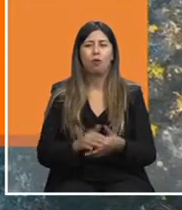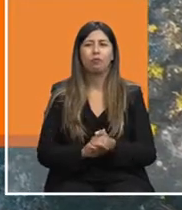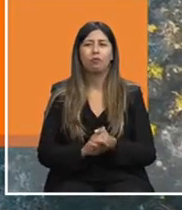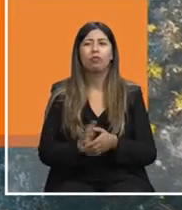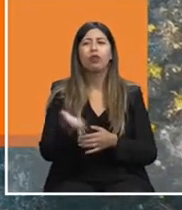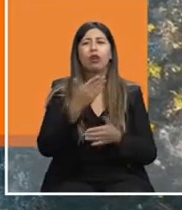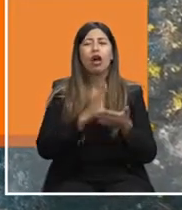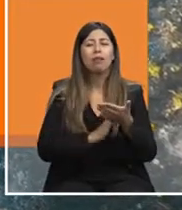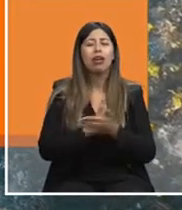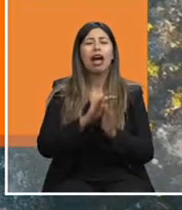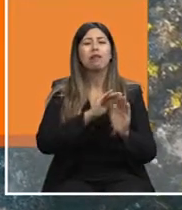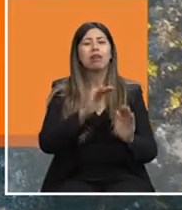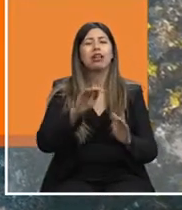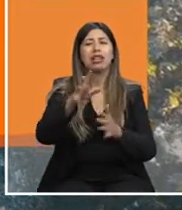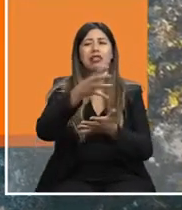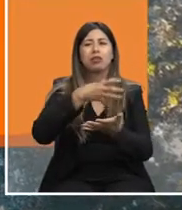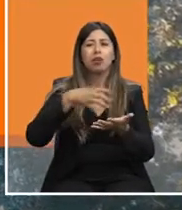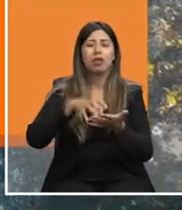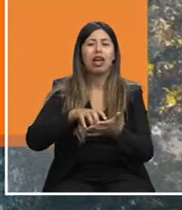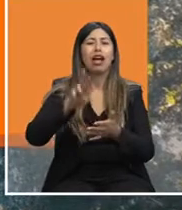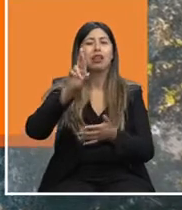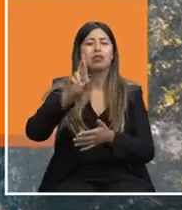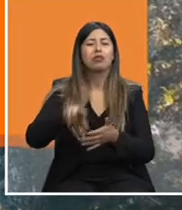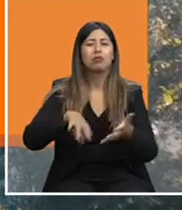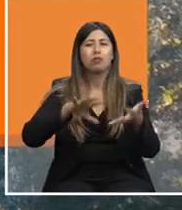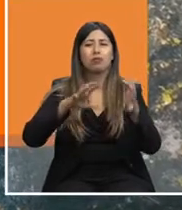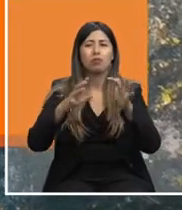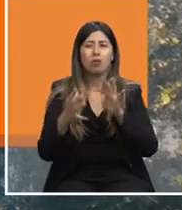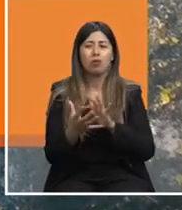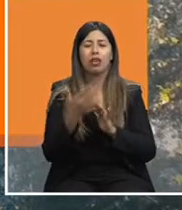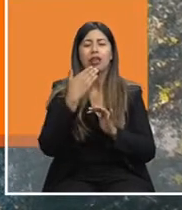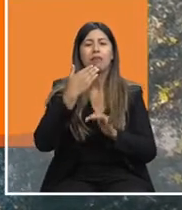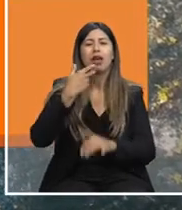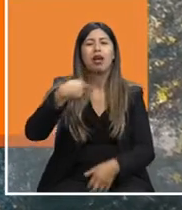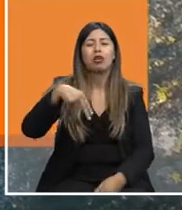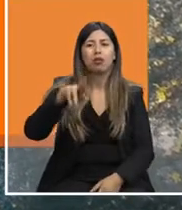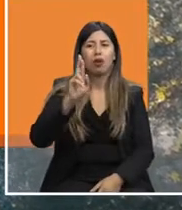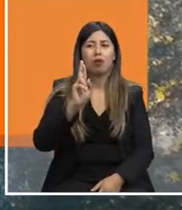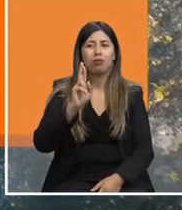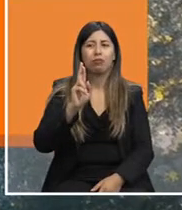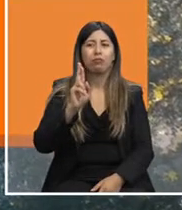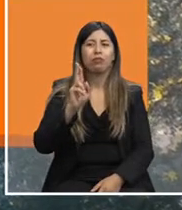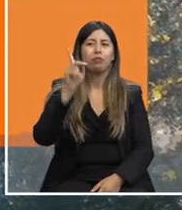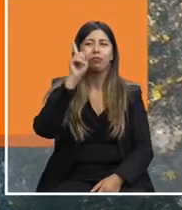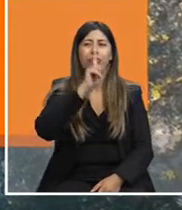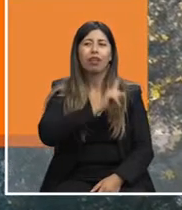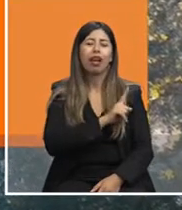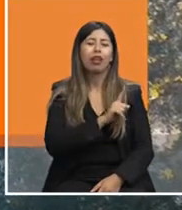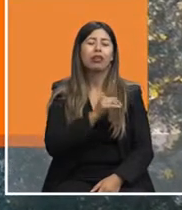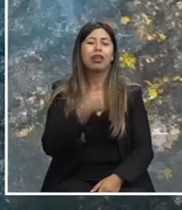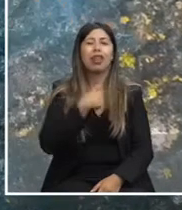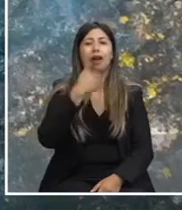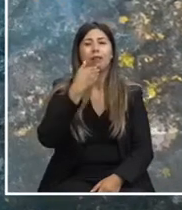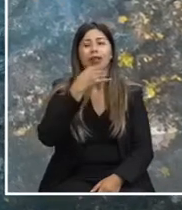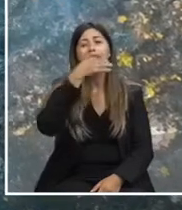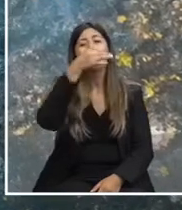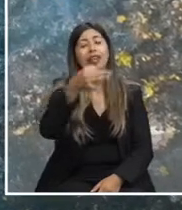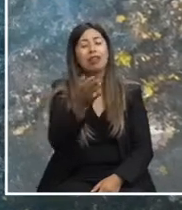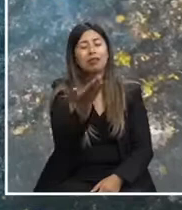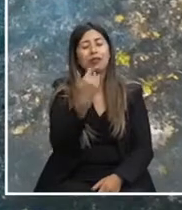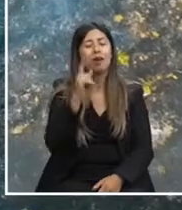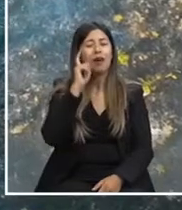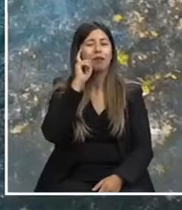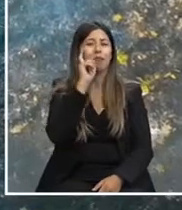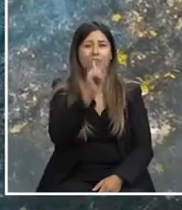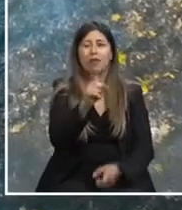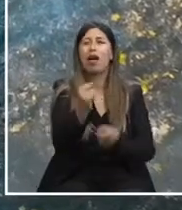comenzaremos apoyando ciudades globalmente en el sur y el norte. Finalmente, les diré que nos encantaría que se nos